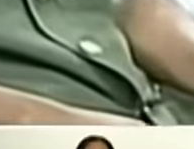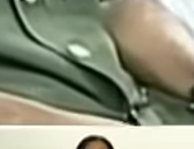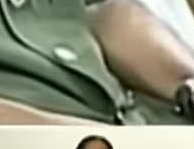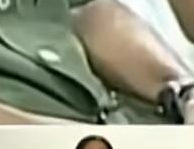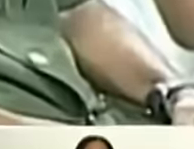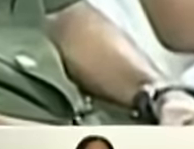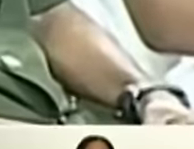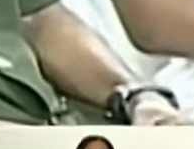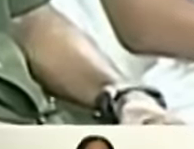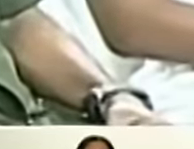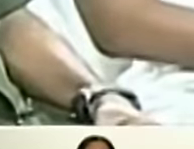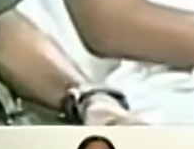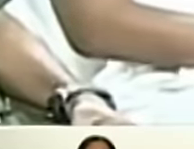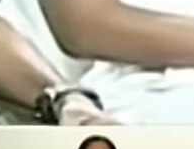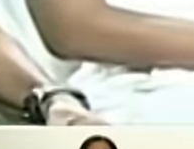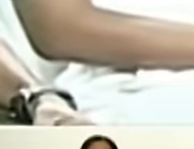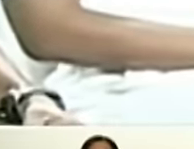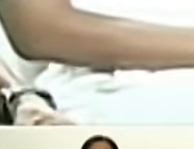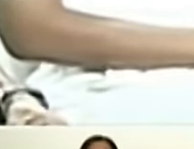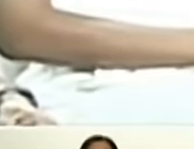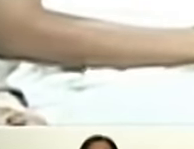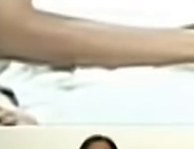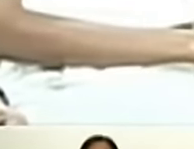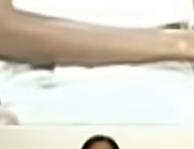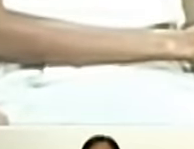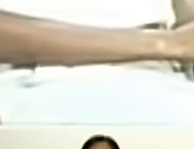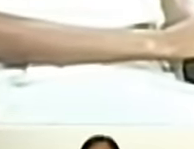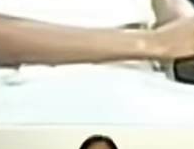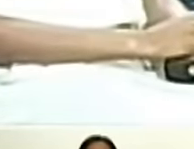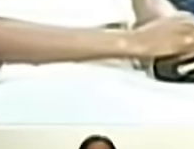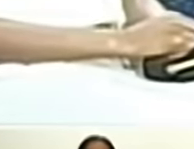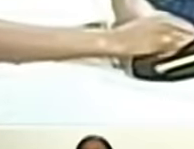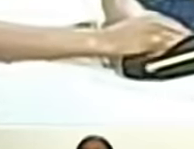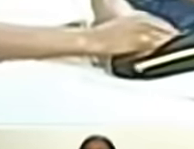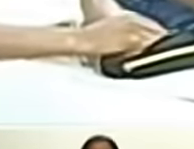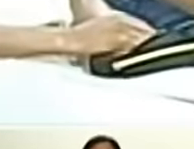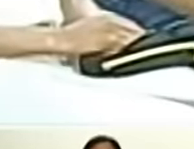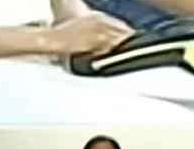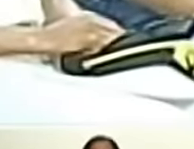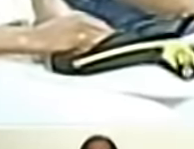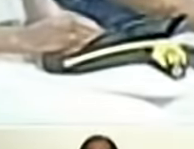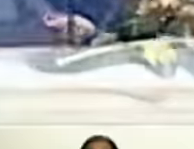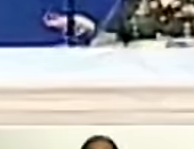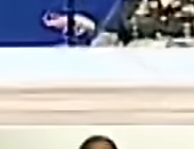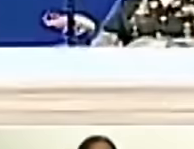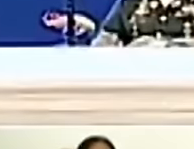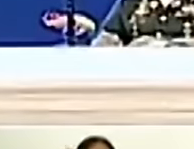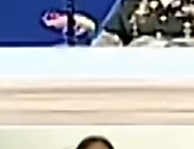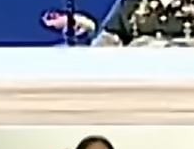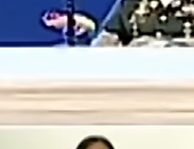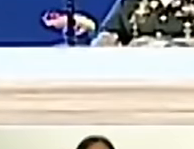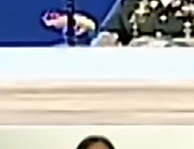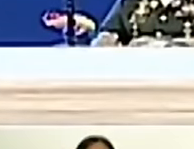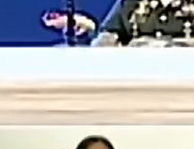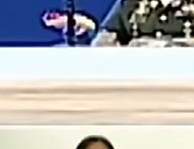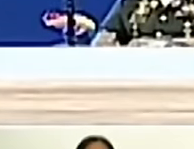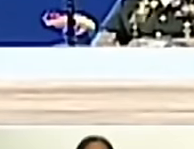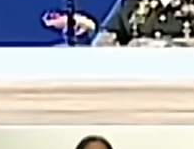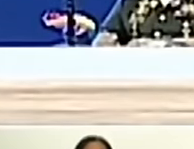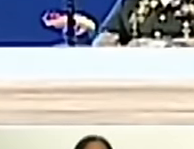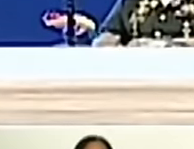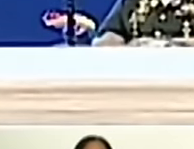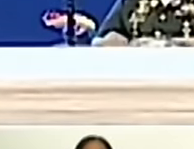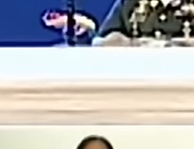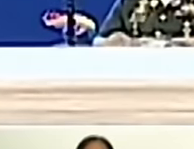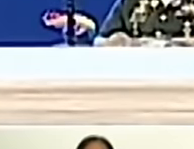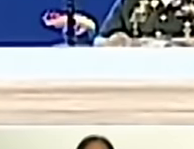porque la condena era fusilamiento, y Bolívar con magnanimidad, recordando las horas de gloria que